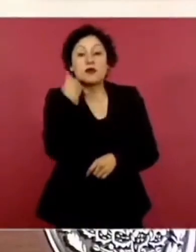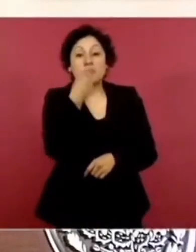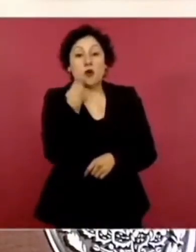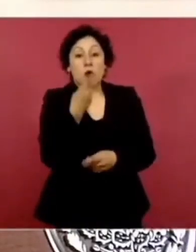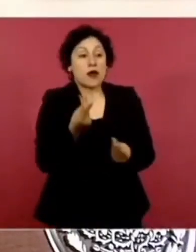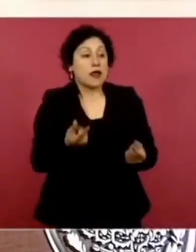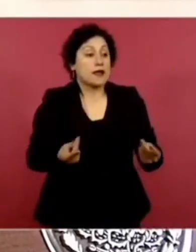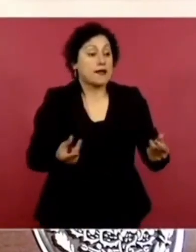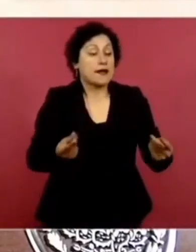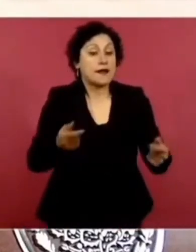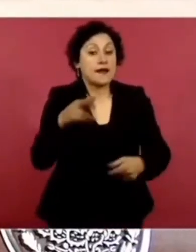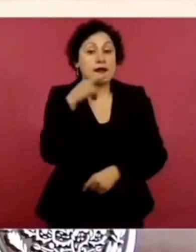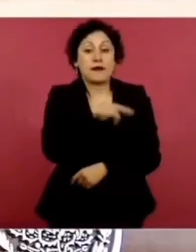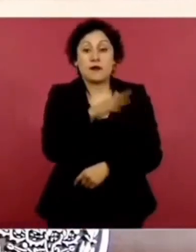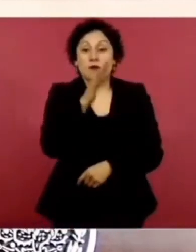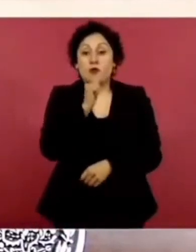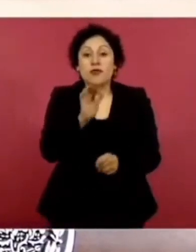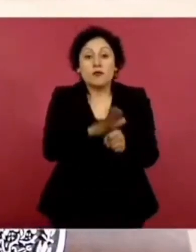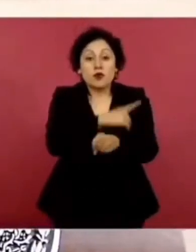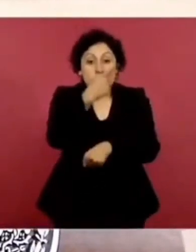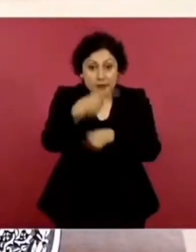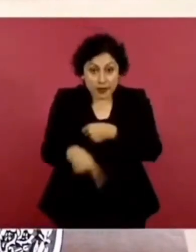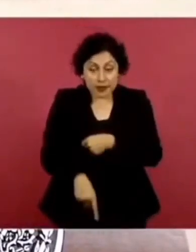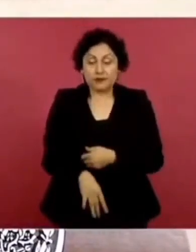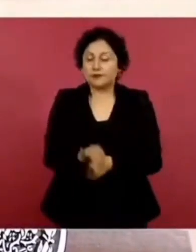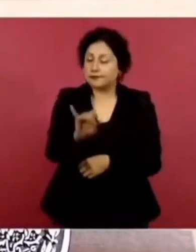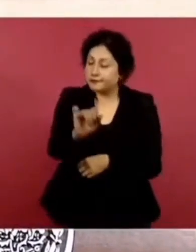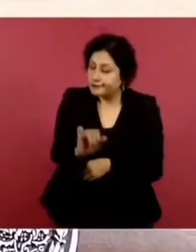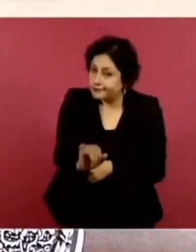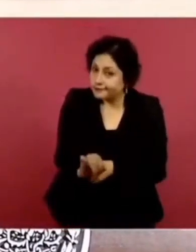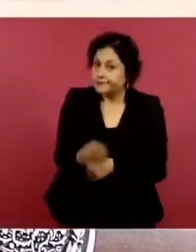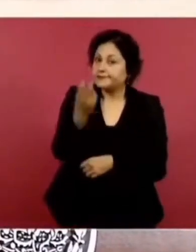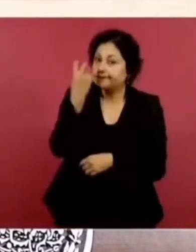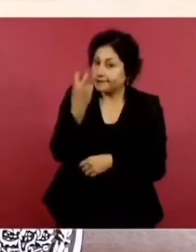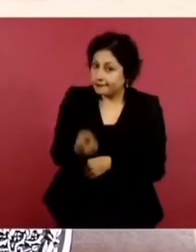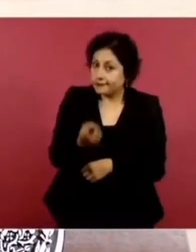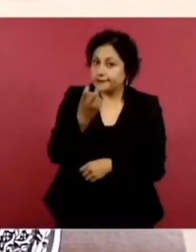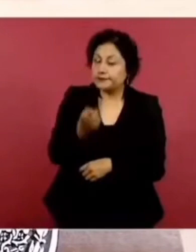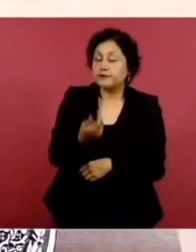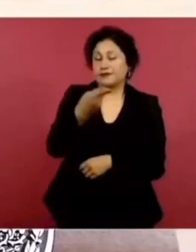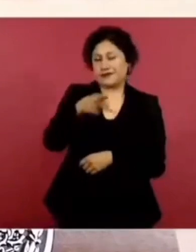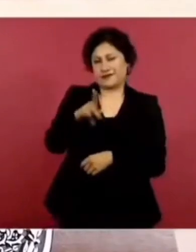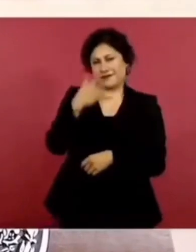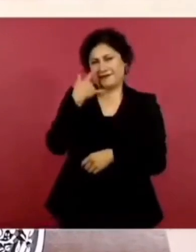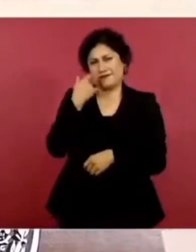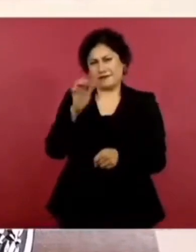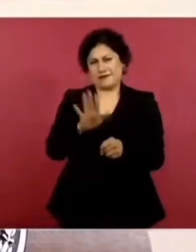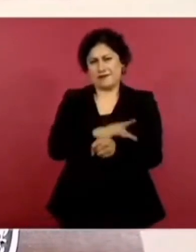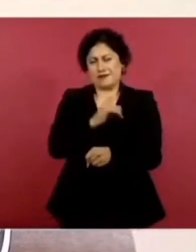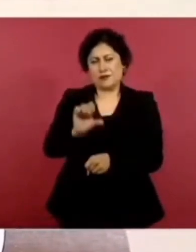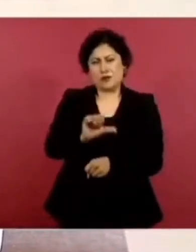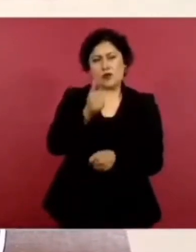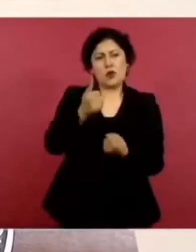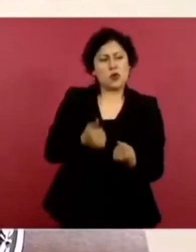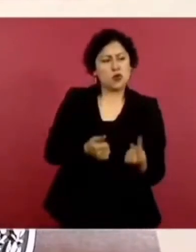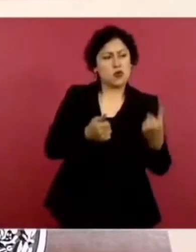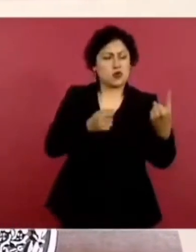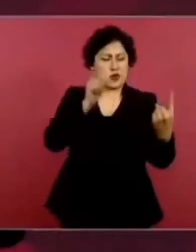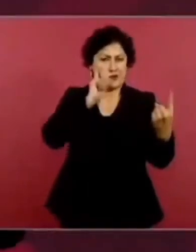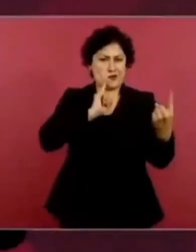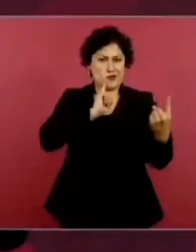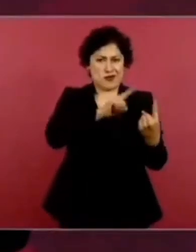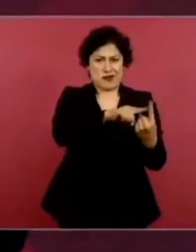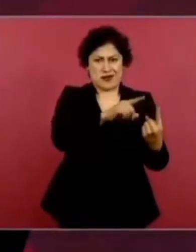Pero es muy raro porque también la del GEI, una señora, me dijo a mí que